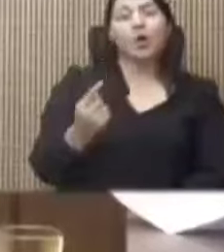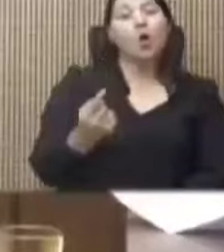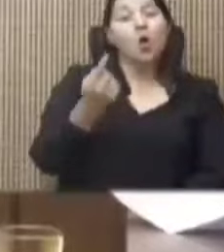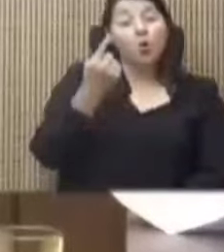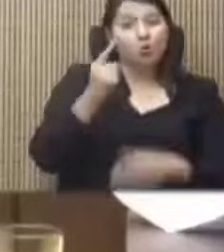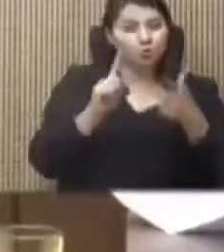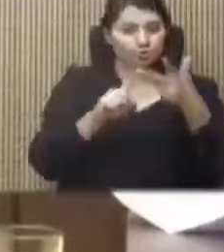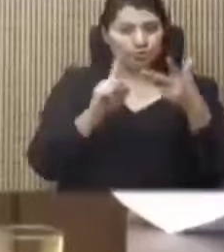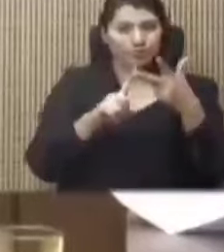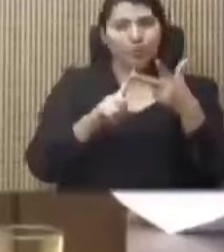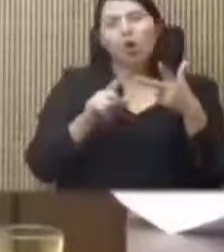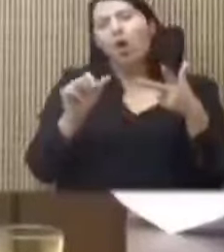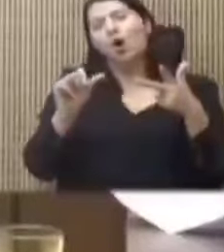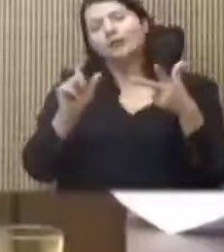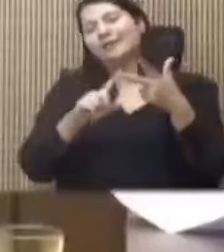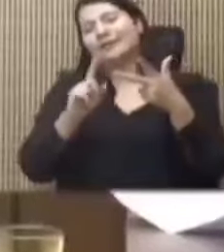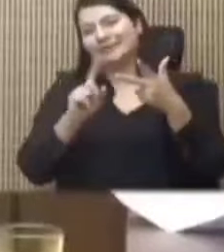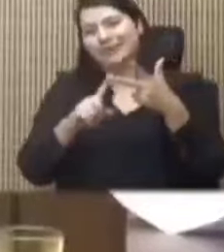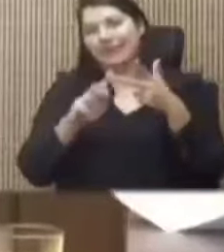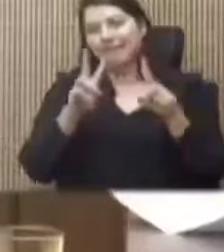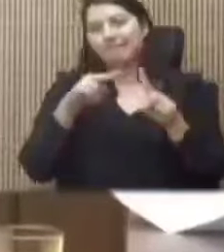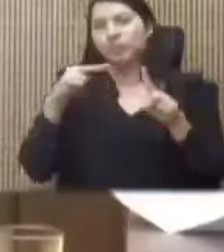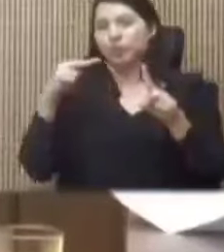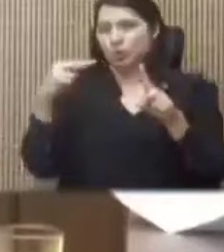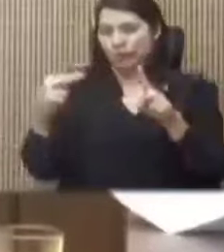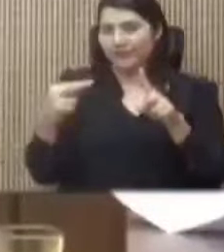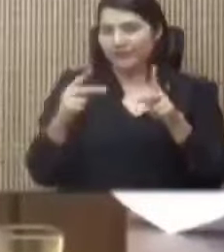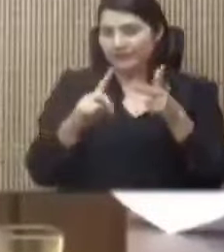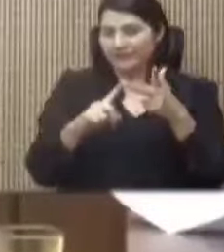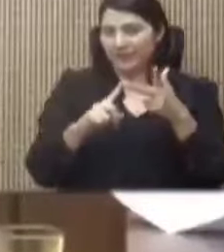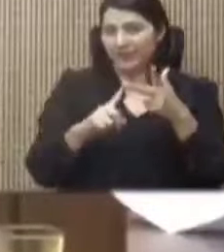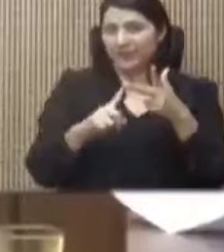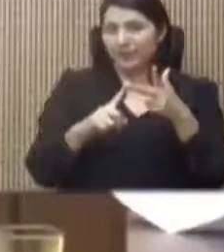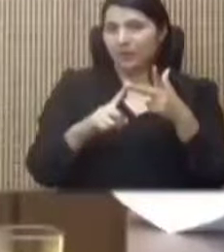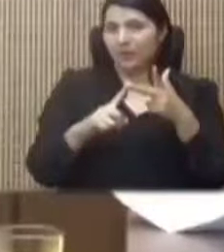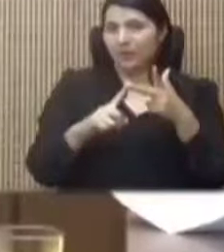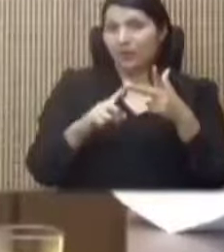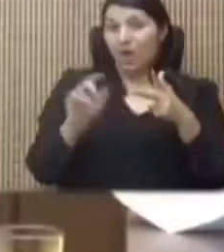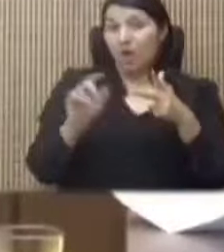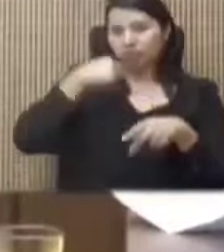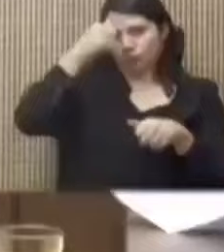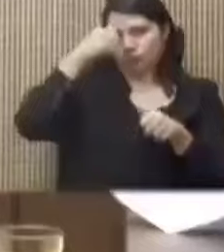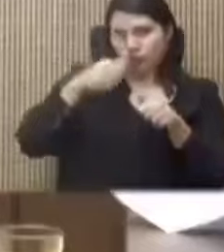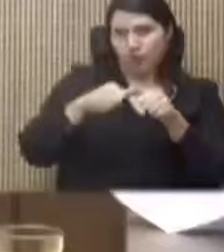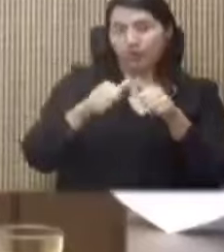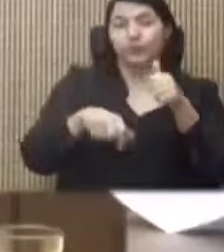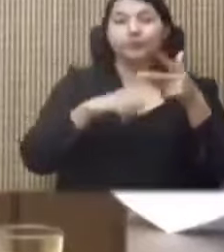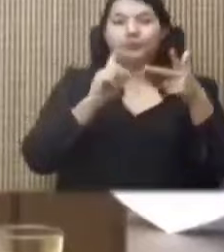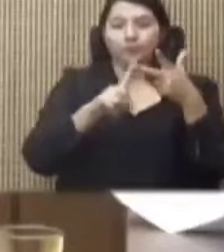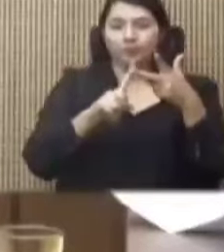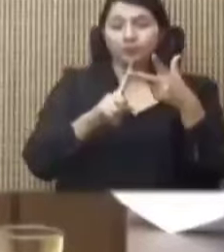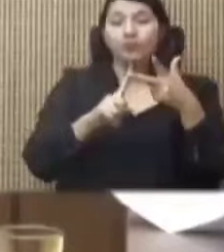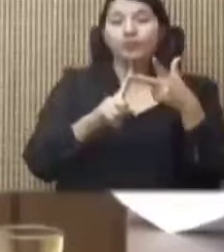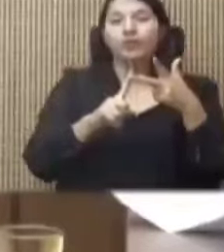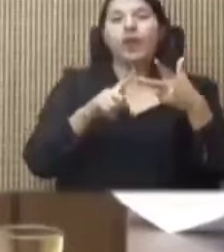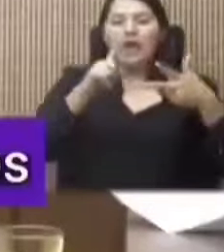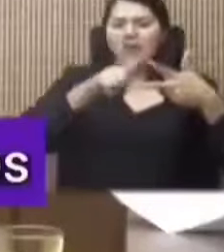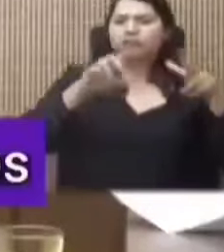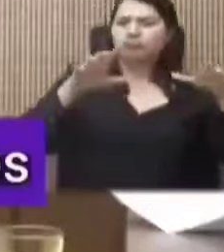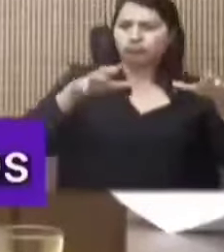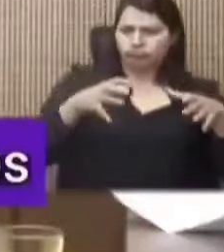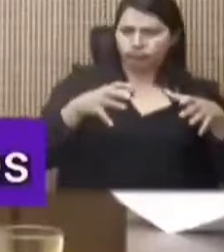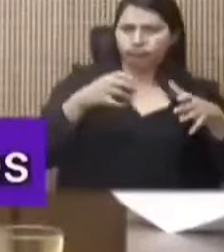tercera corriente, una tercera visión, por lo menos a como yo lo recuerdo, que era, ok, además de los movimientos sociales, tenemos